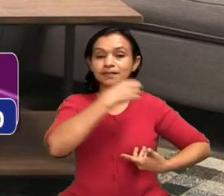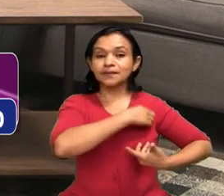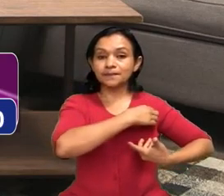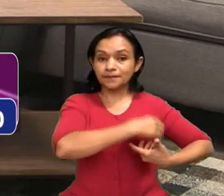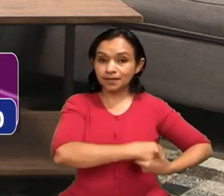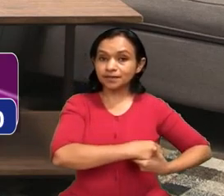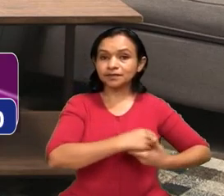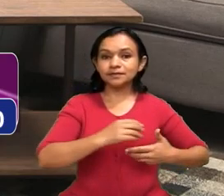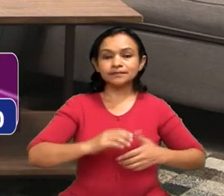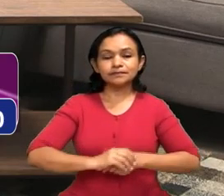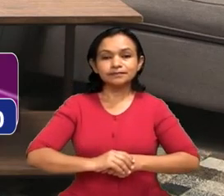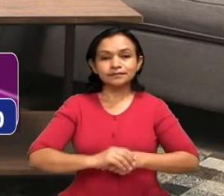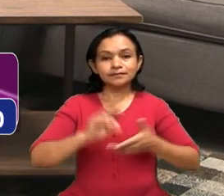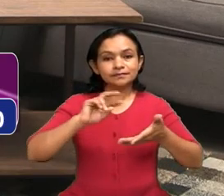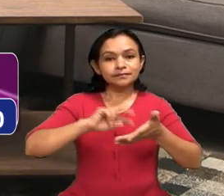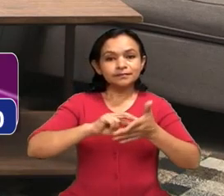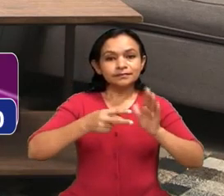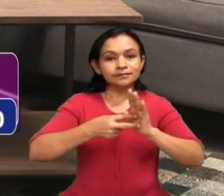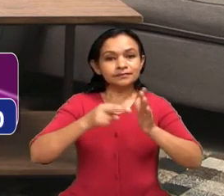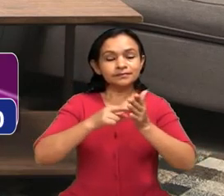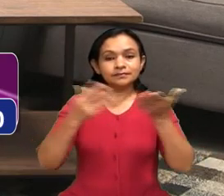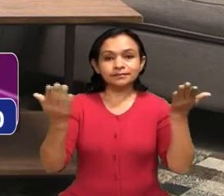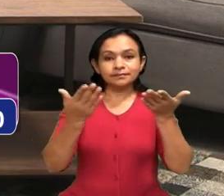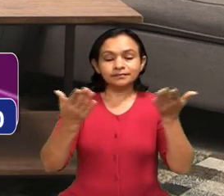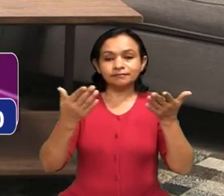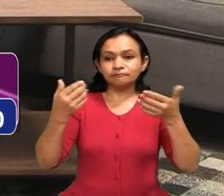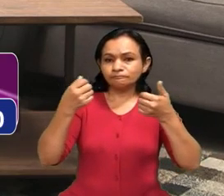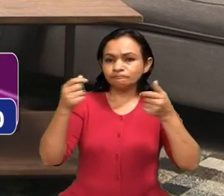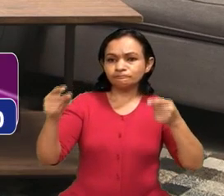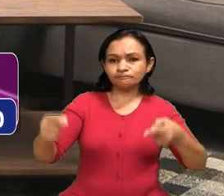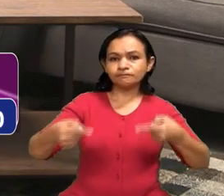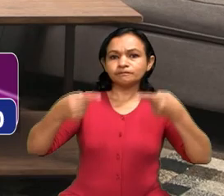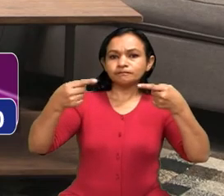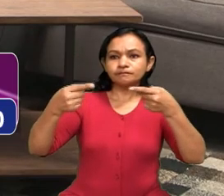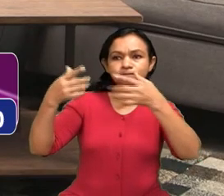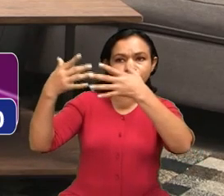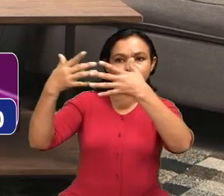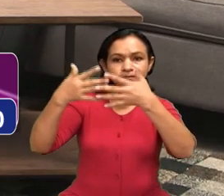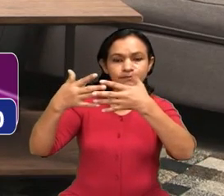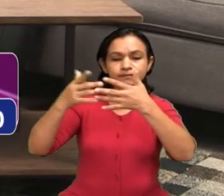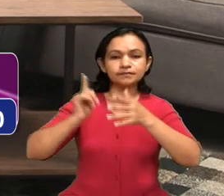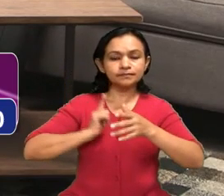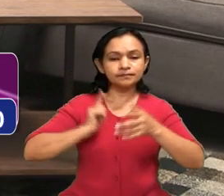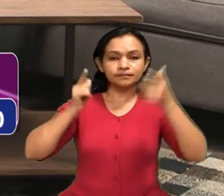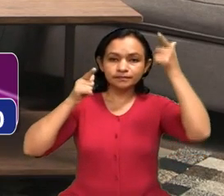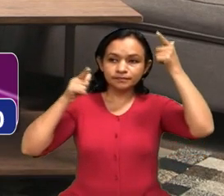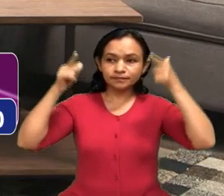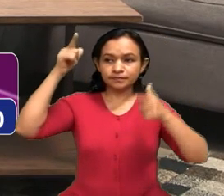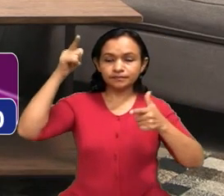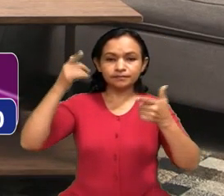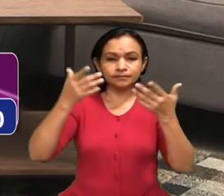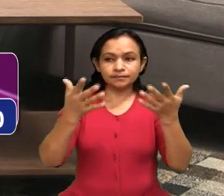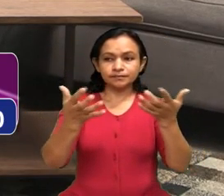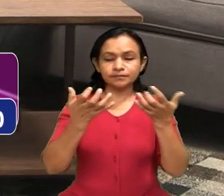Y también simboliza esos reflejos que se dan de la lucha antiimperialista de Sandino. Y dentro de esa dinámica le pregunto, y no